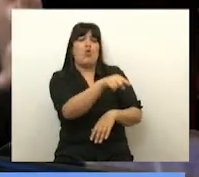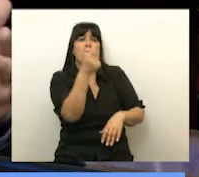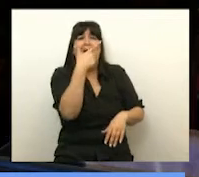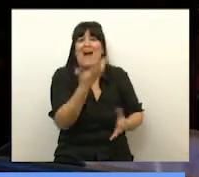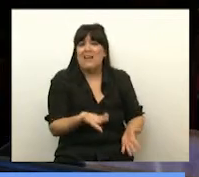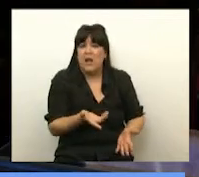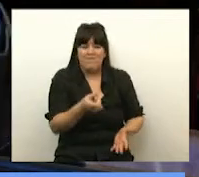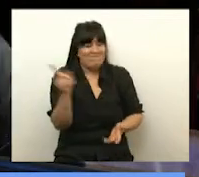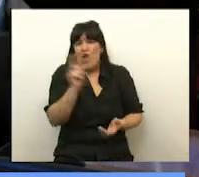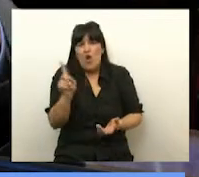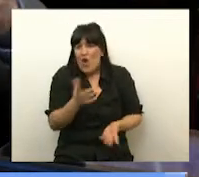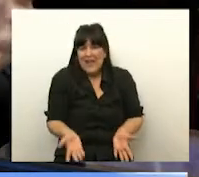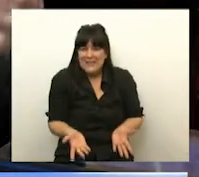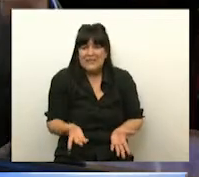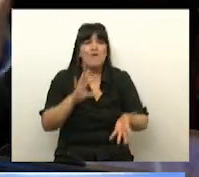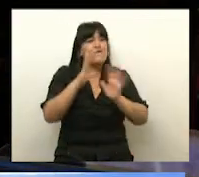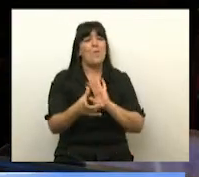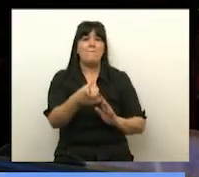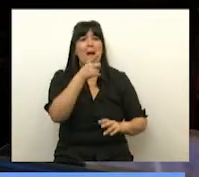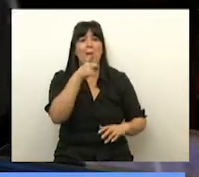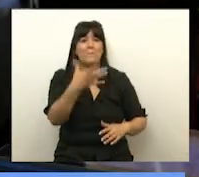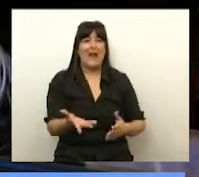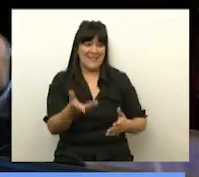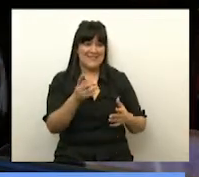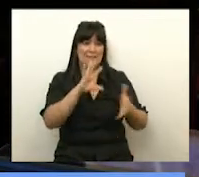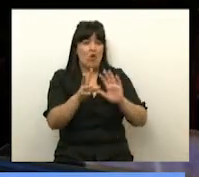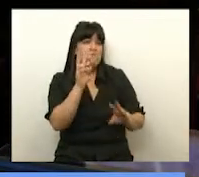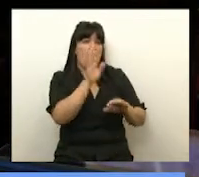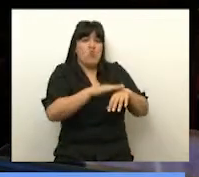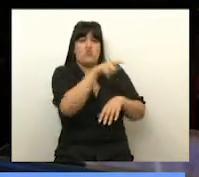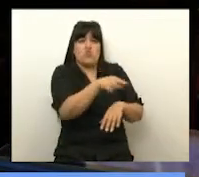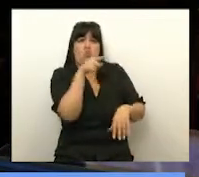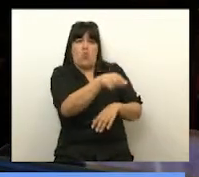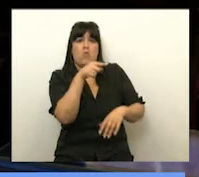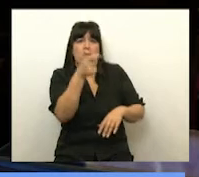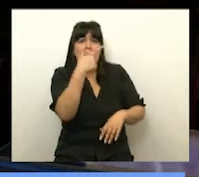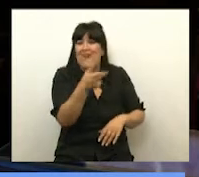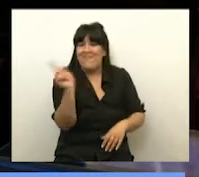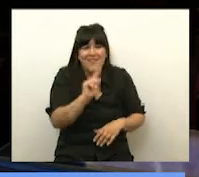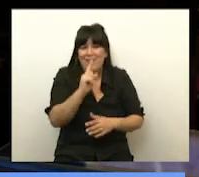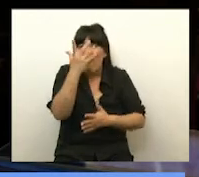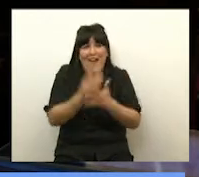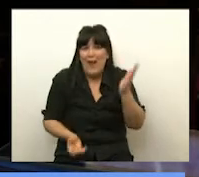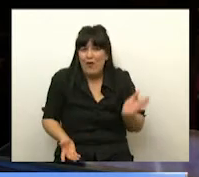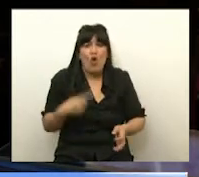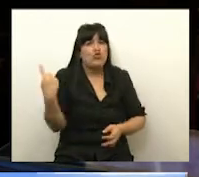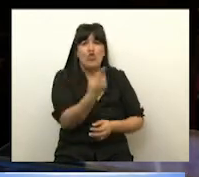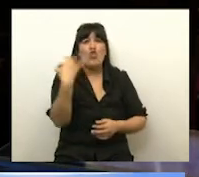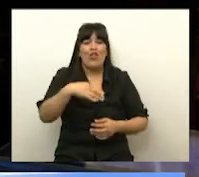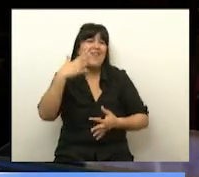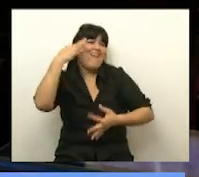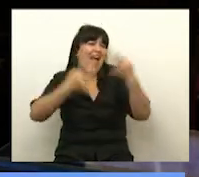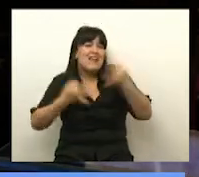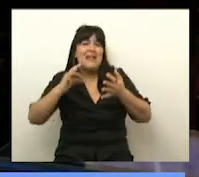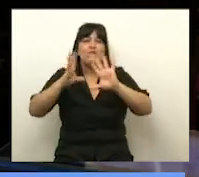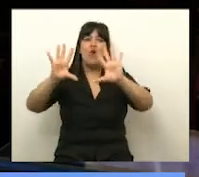este problema y este espejo que nos devuelve el presupuesto que hoy estamos tratando acá, es un error. Esto hay que analizarlo en un contexto mucho más